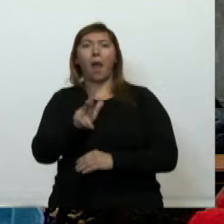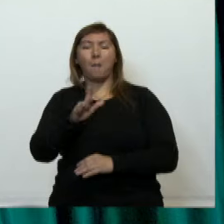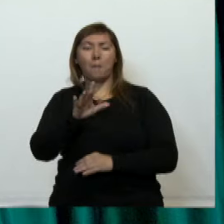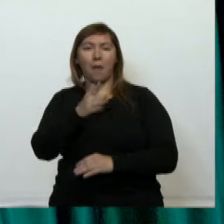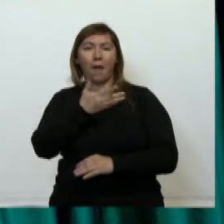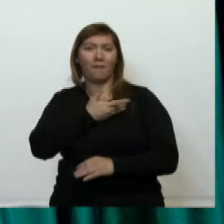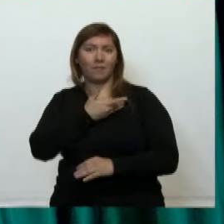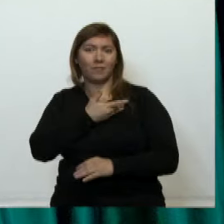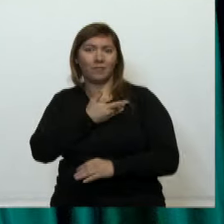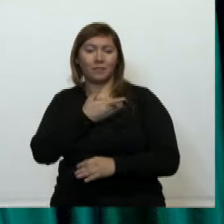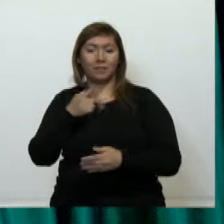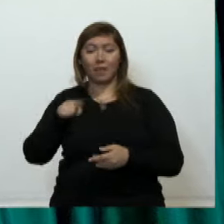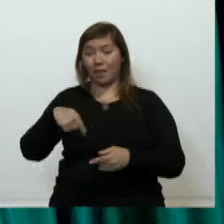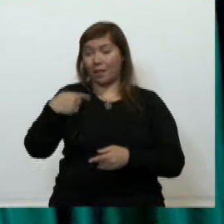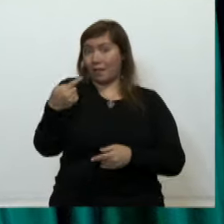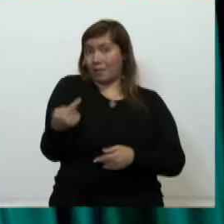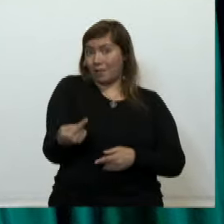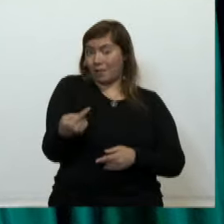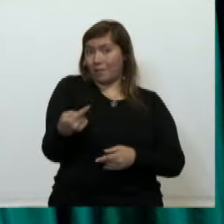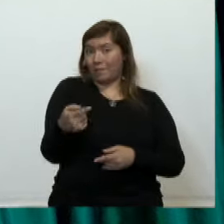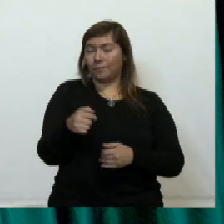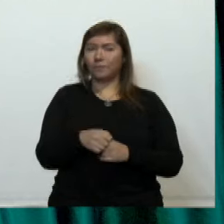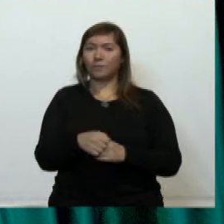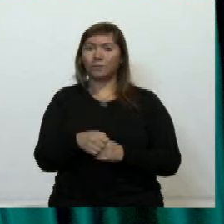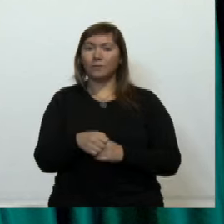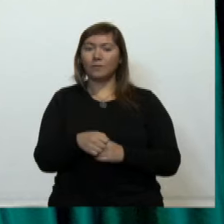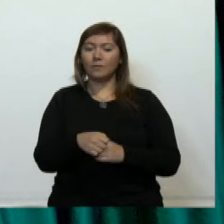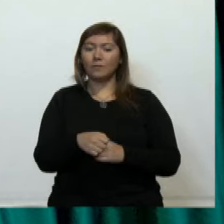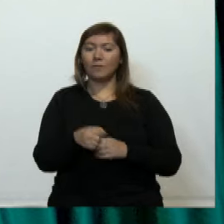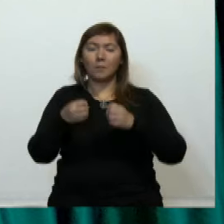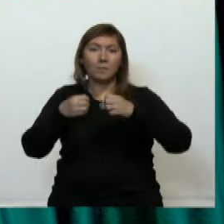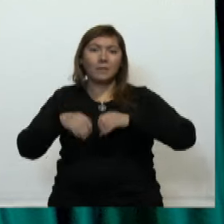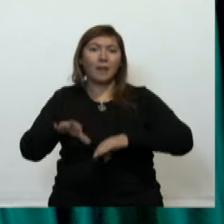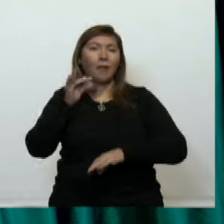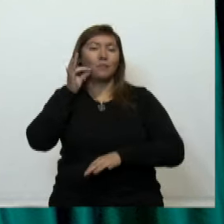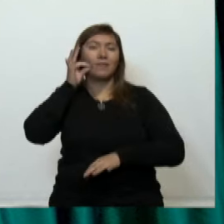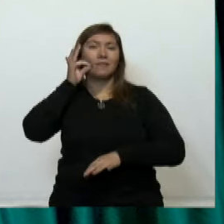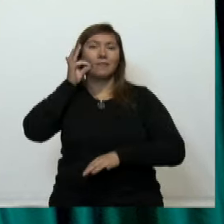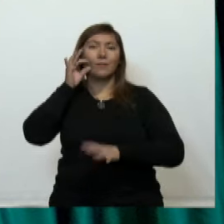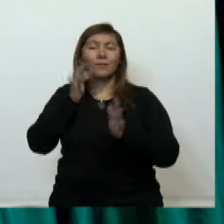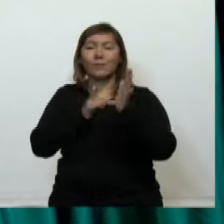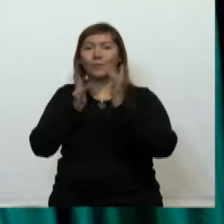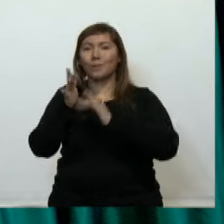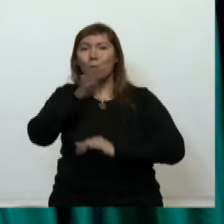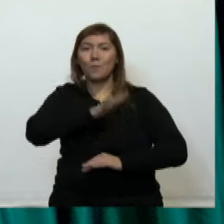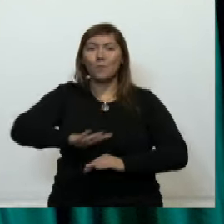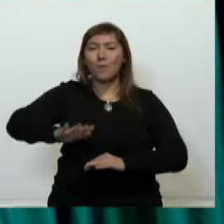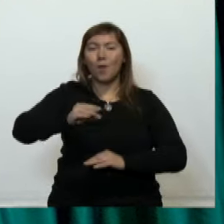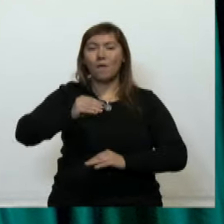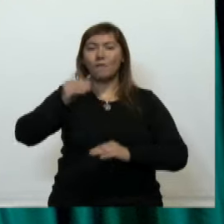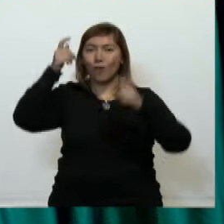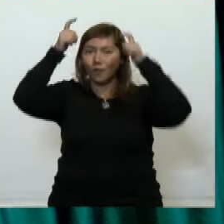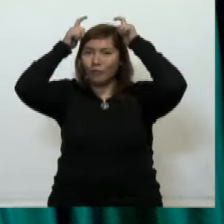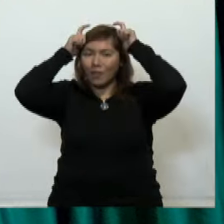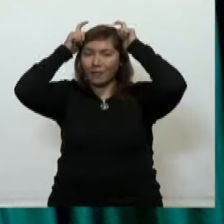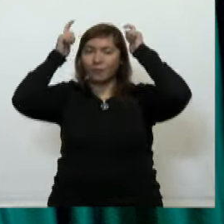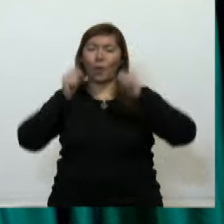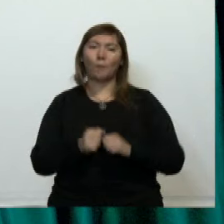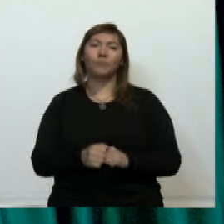ordenados por nuestro arzobispo como testigos de Jesús para su pueblo santo. Oremos.